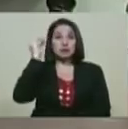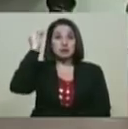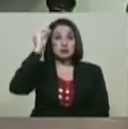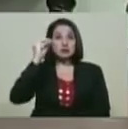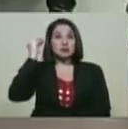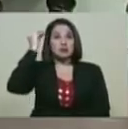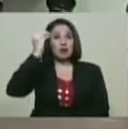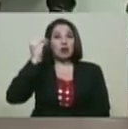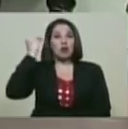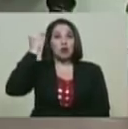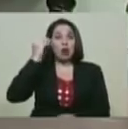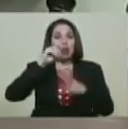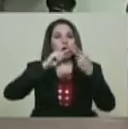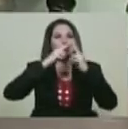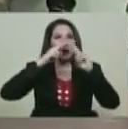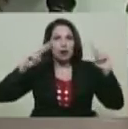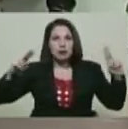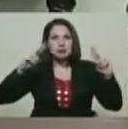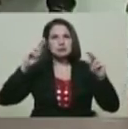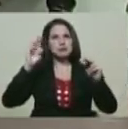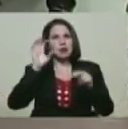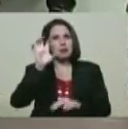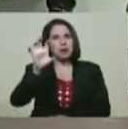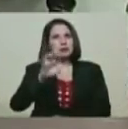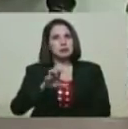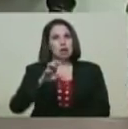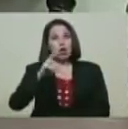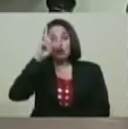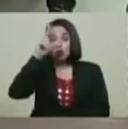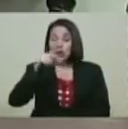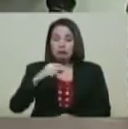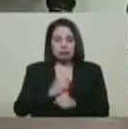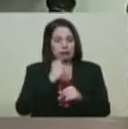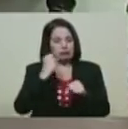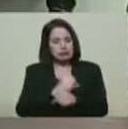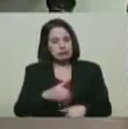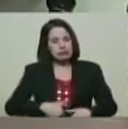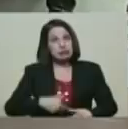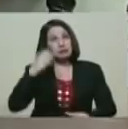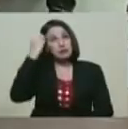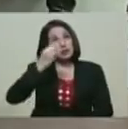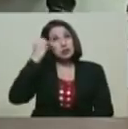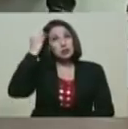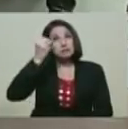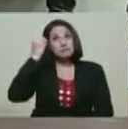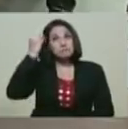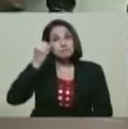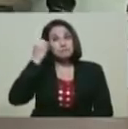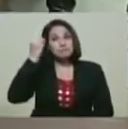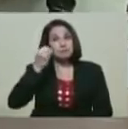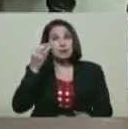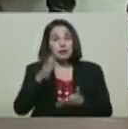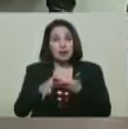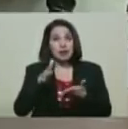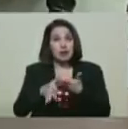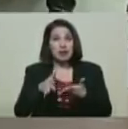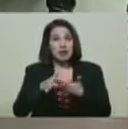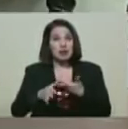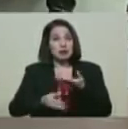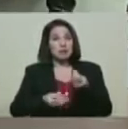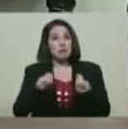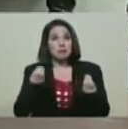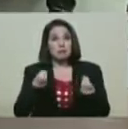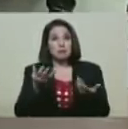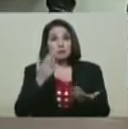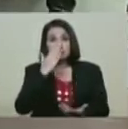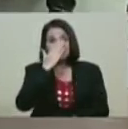en la paz de nuestro país, todos los días trabajando. Todos los días, pensando, trabajando, actuando, todos los días.